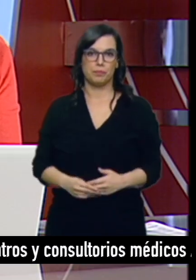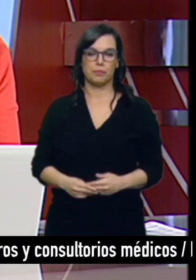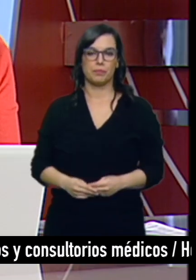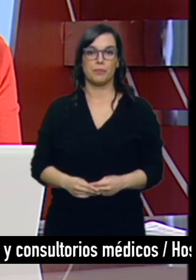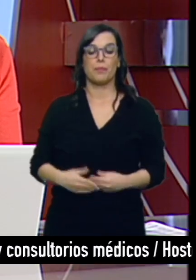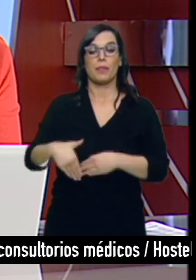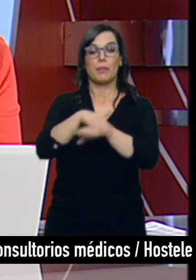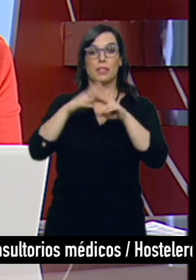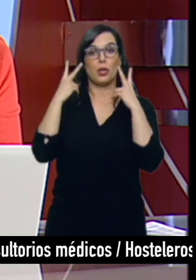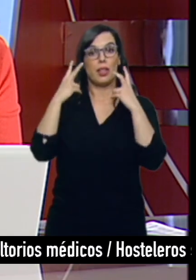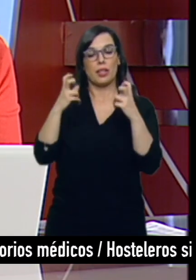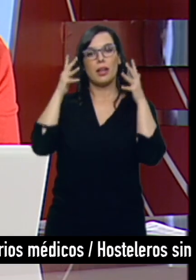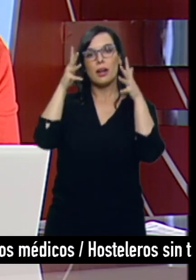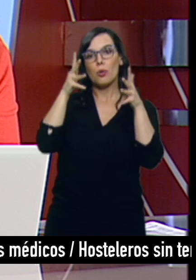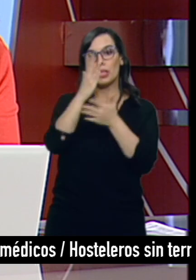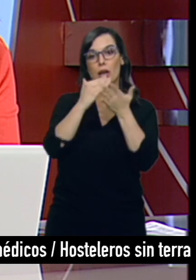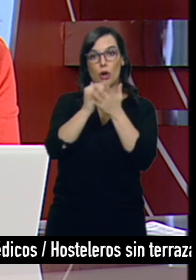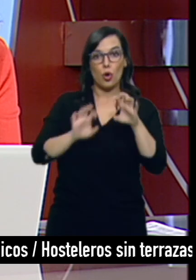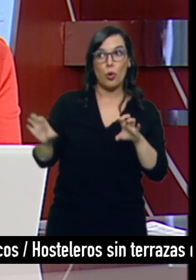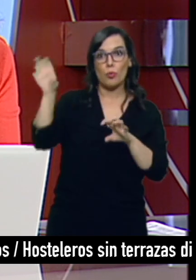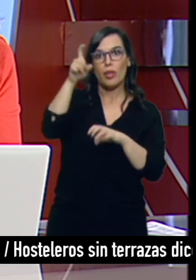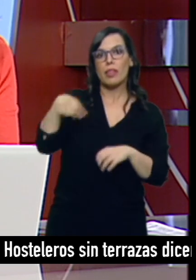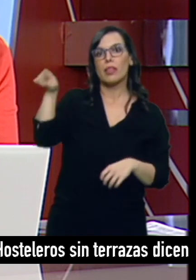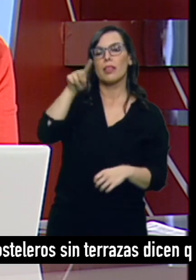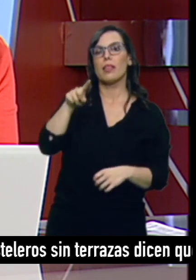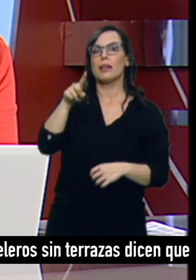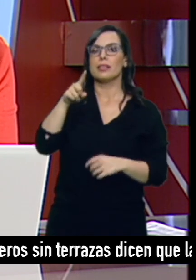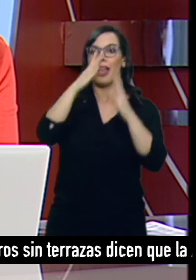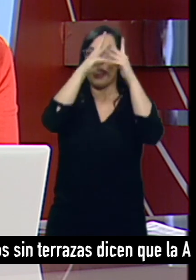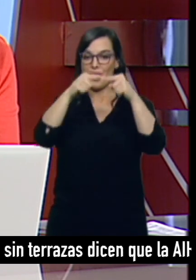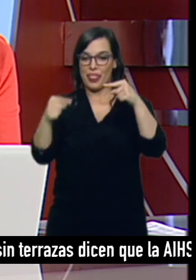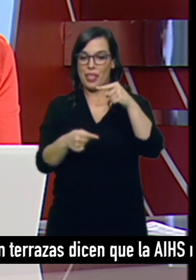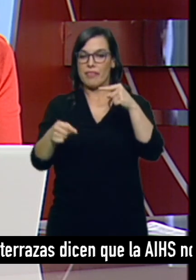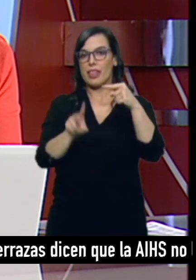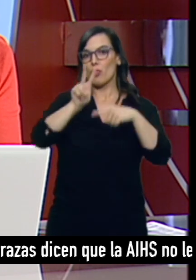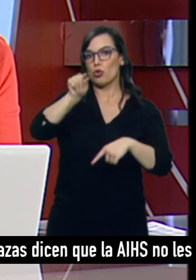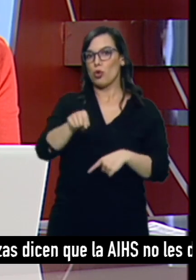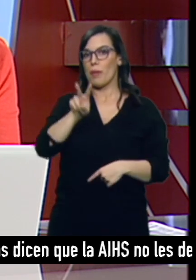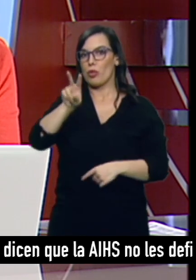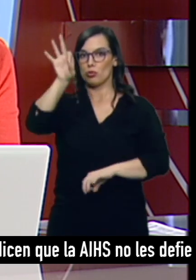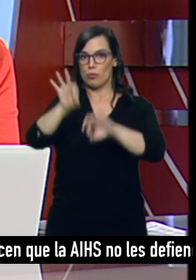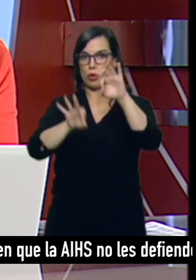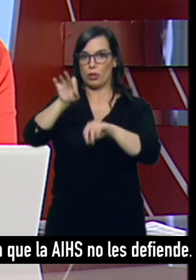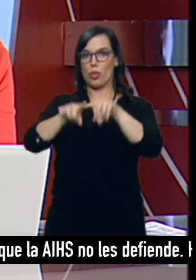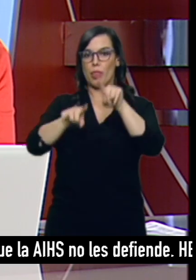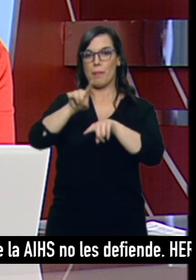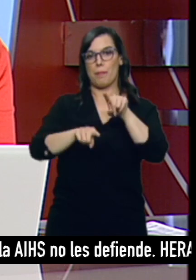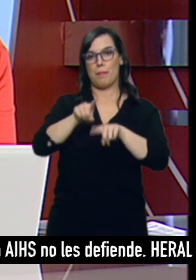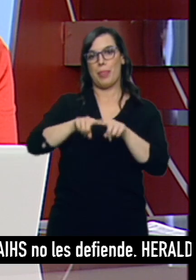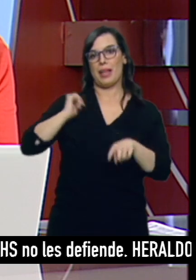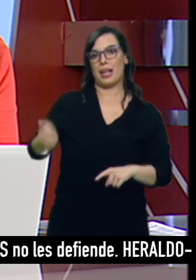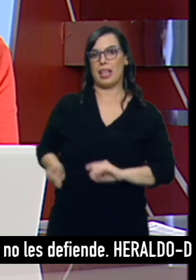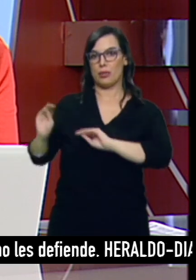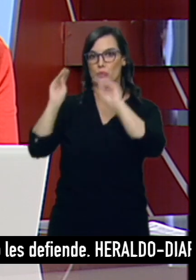El Ministerio de Hacienda ha recomendado a las comunidades autónomas un déficit del 2,2% del Producto Interior Bruto para el año que